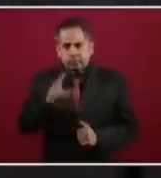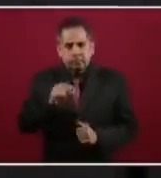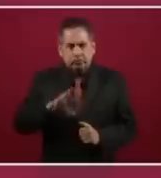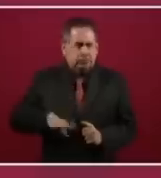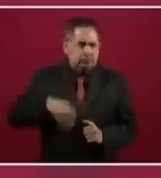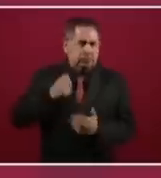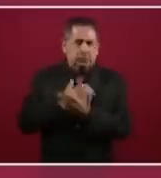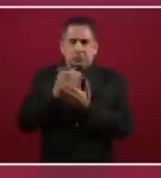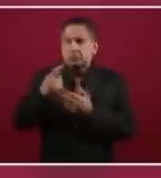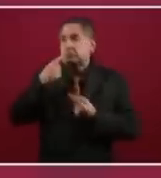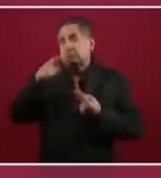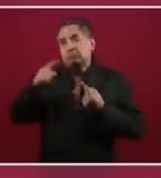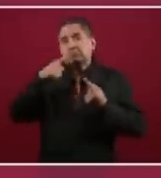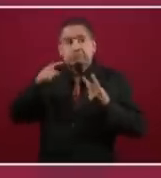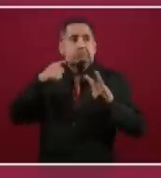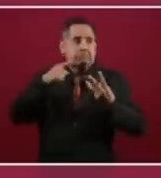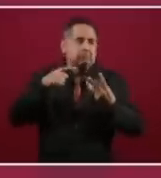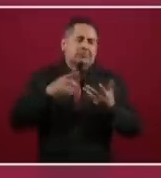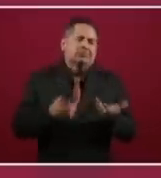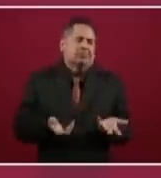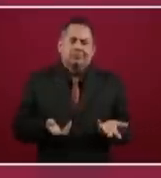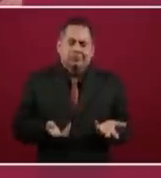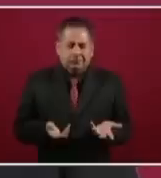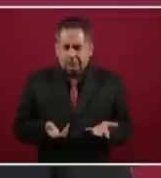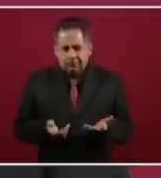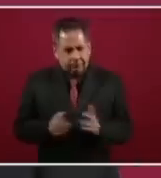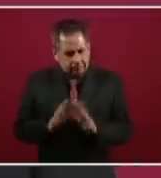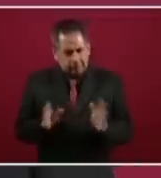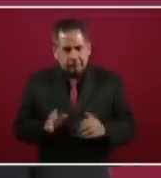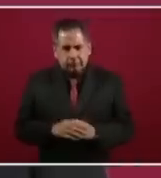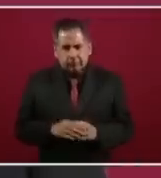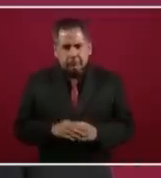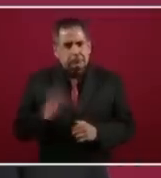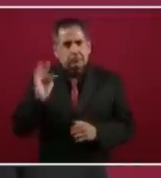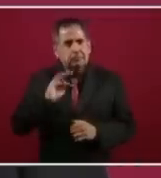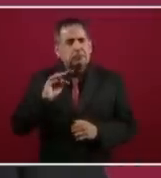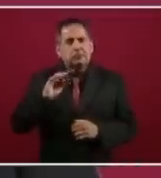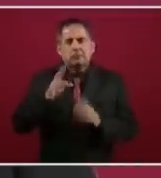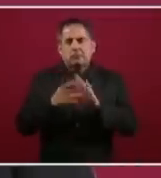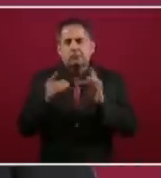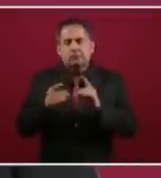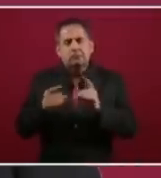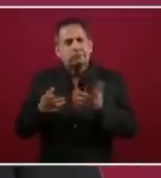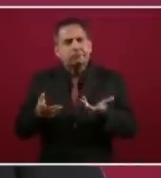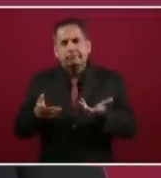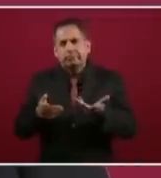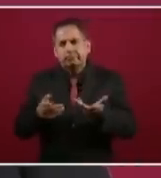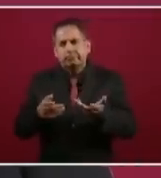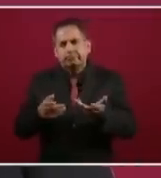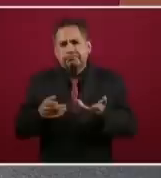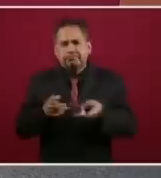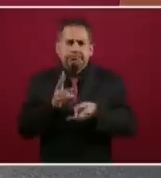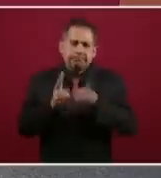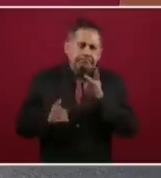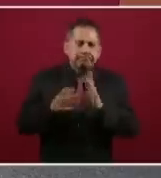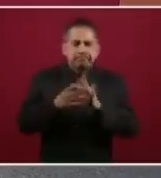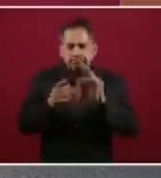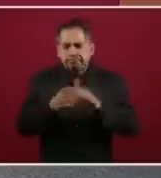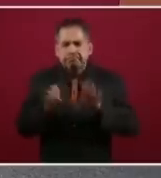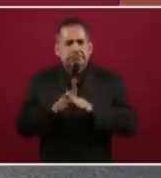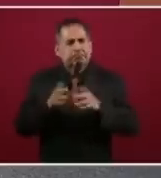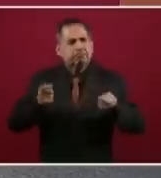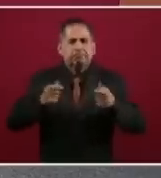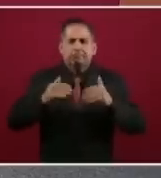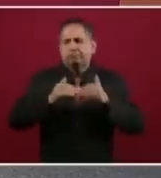abusemos de eso, porque si no, no vamos a poder